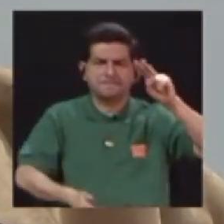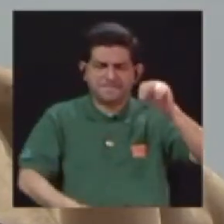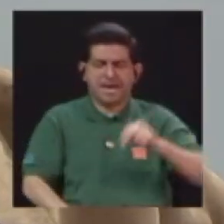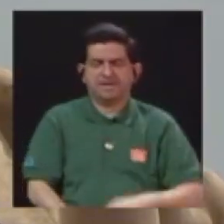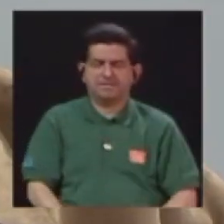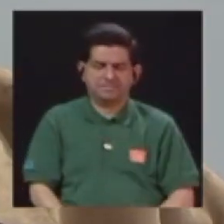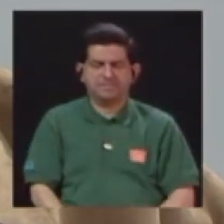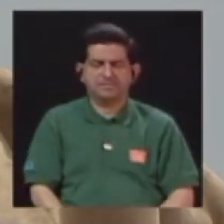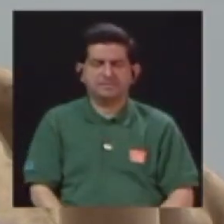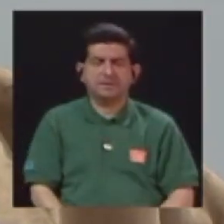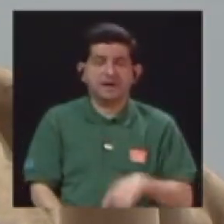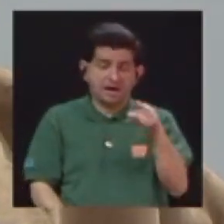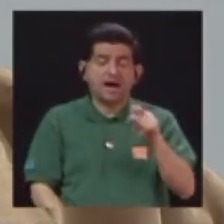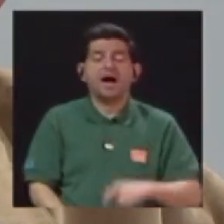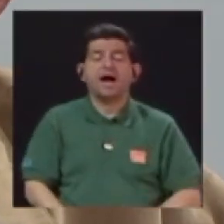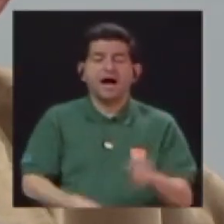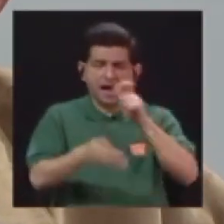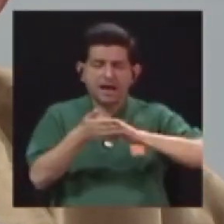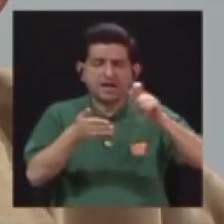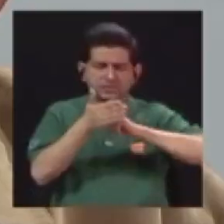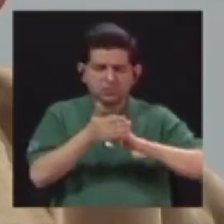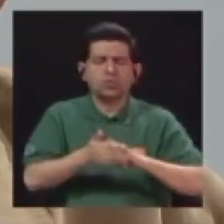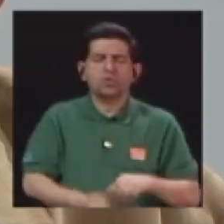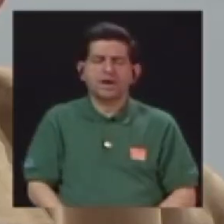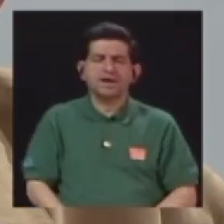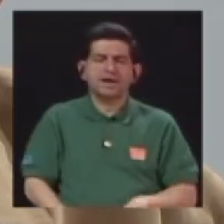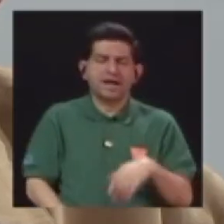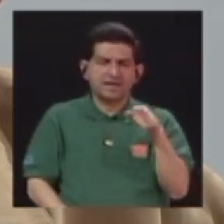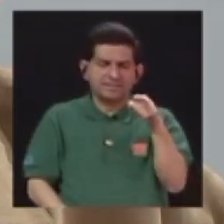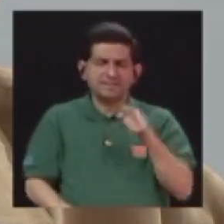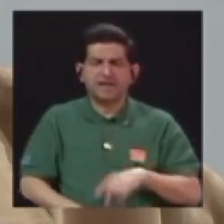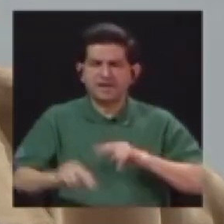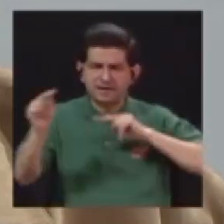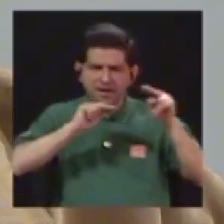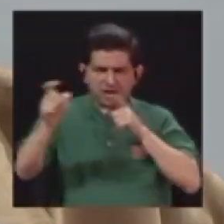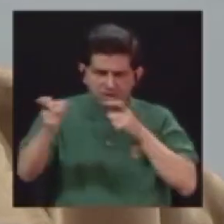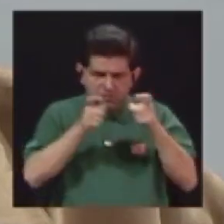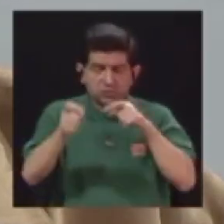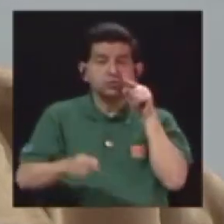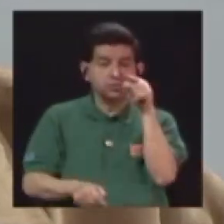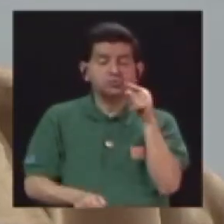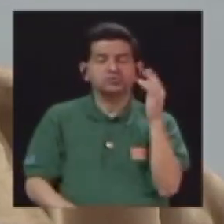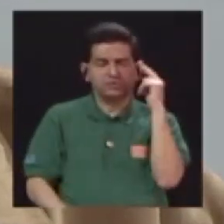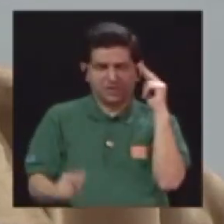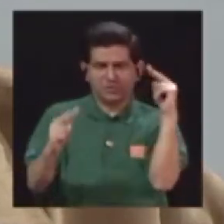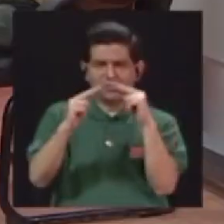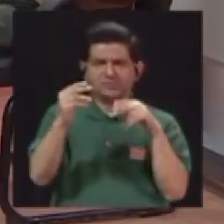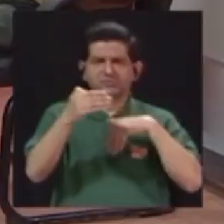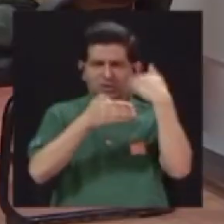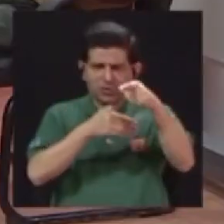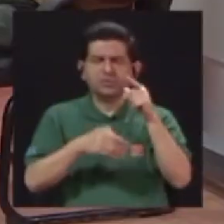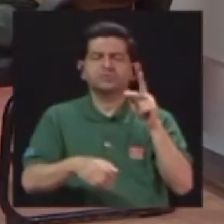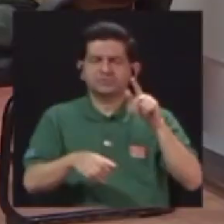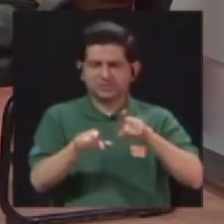Wharton School of Business Administration, la cual usted desde luego conoce muy bien, sí, porque usted estuvo allá posteriormente, ¿verdad?